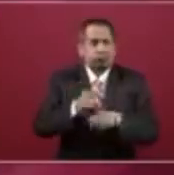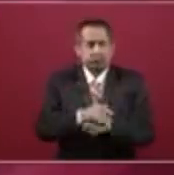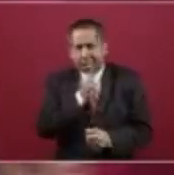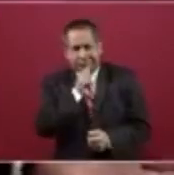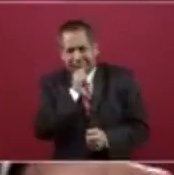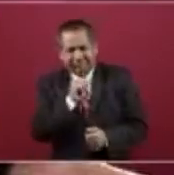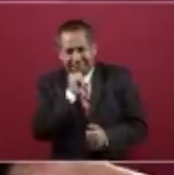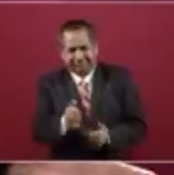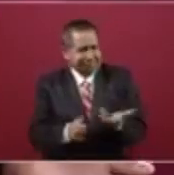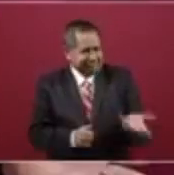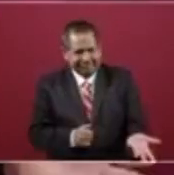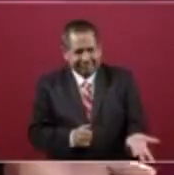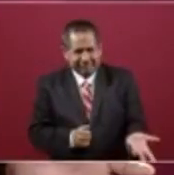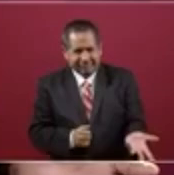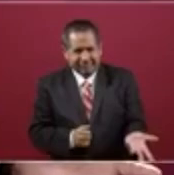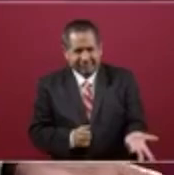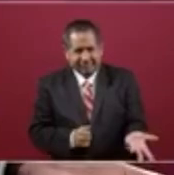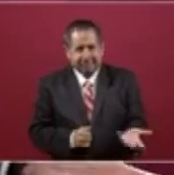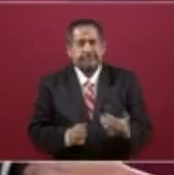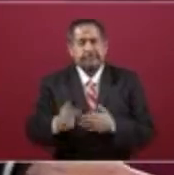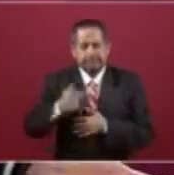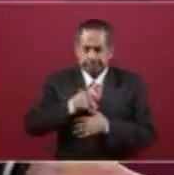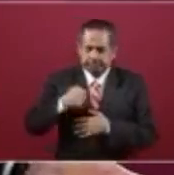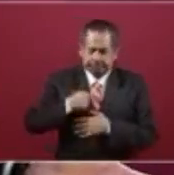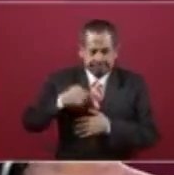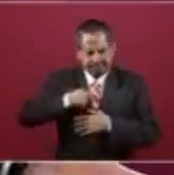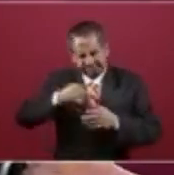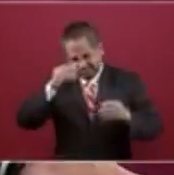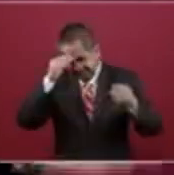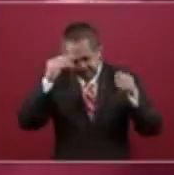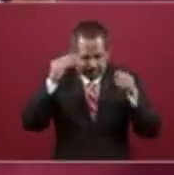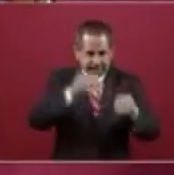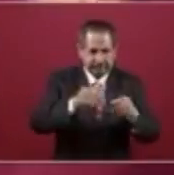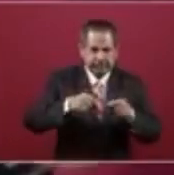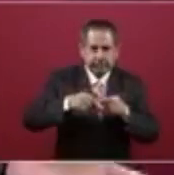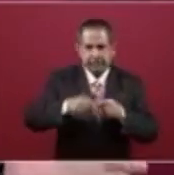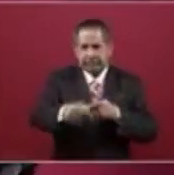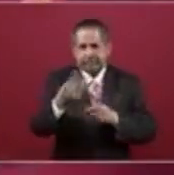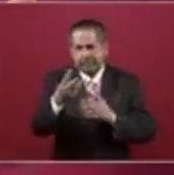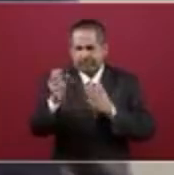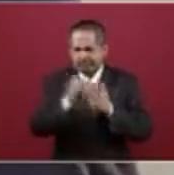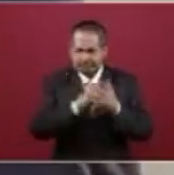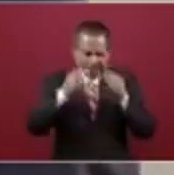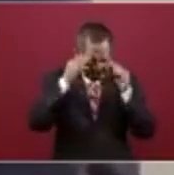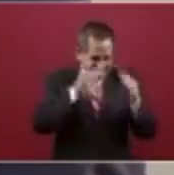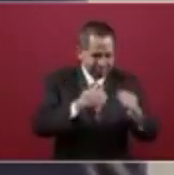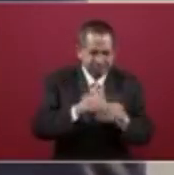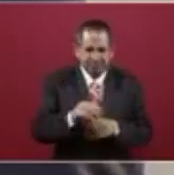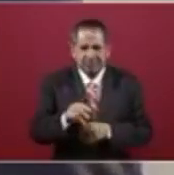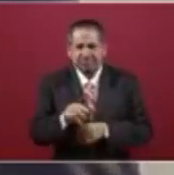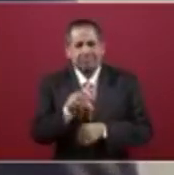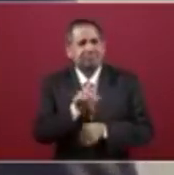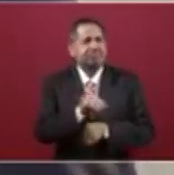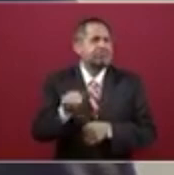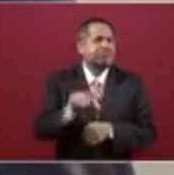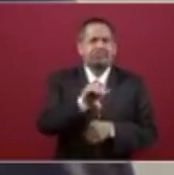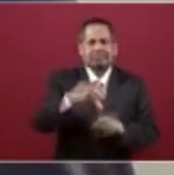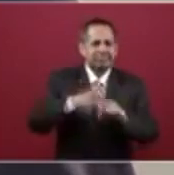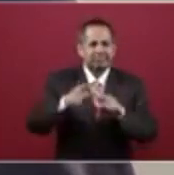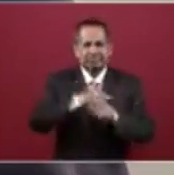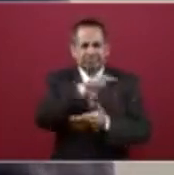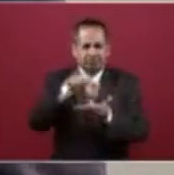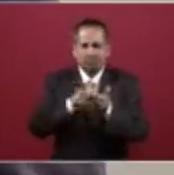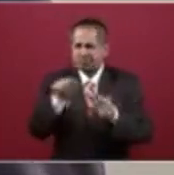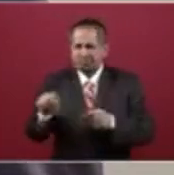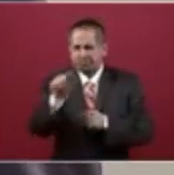Me voy a dedicar ahora, en estos 3 meses, a recorrer todas esas obras